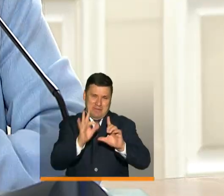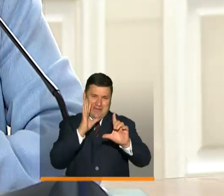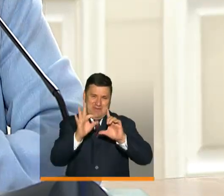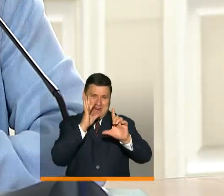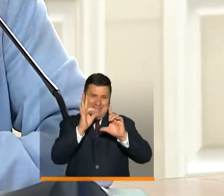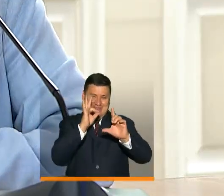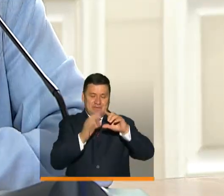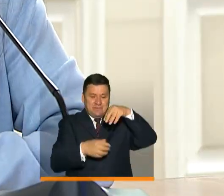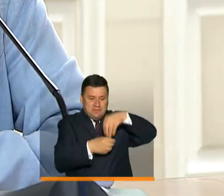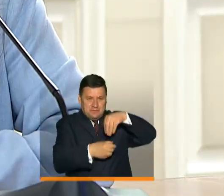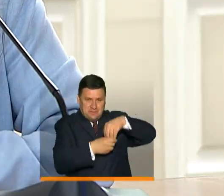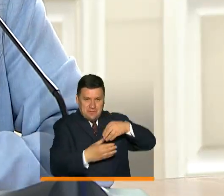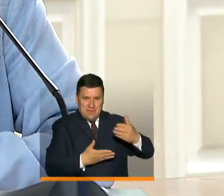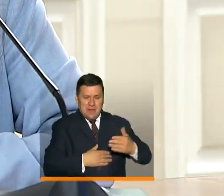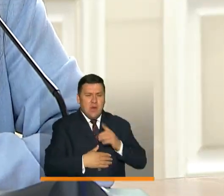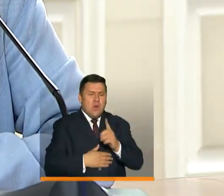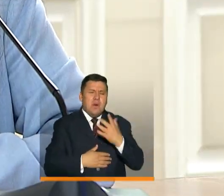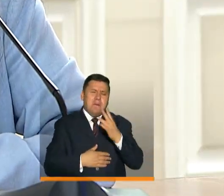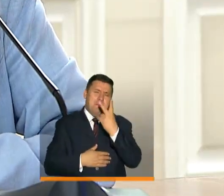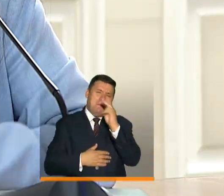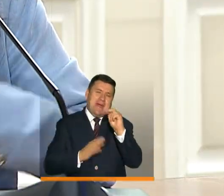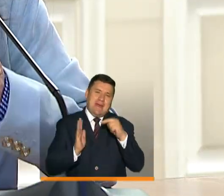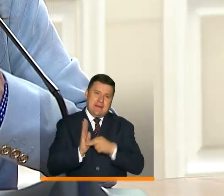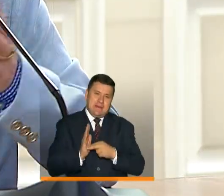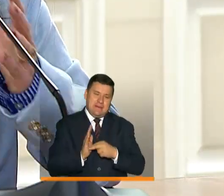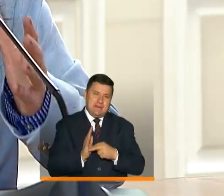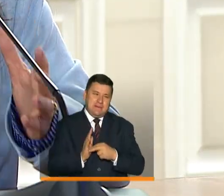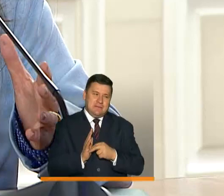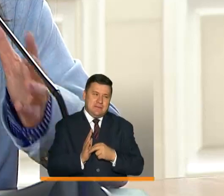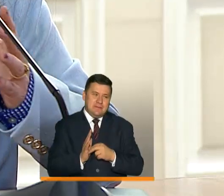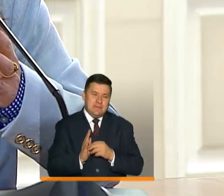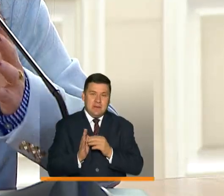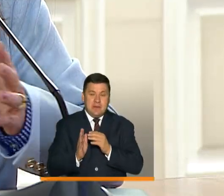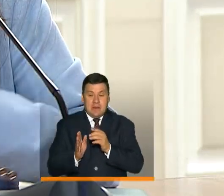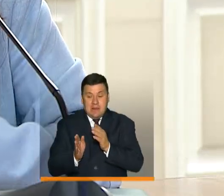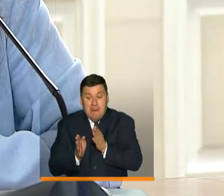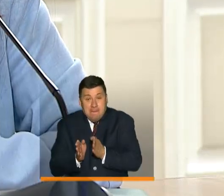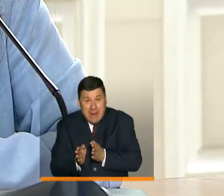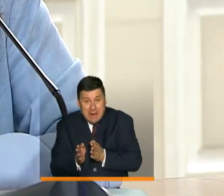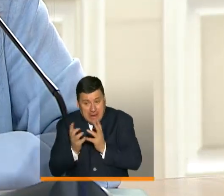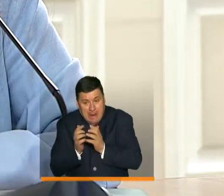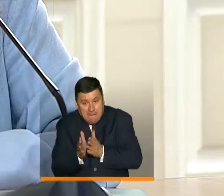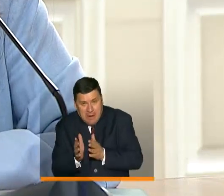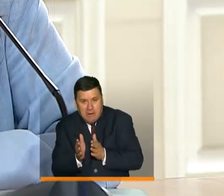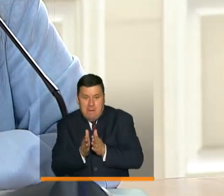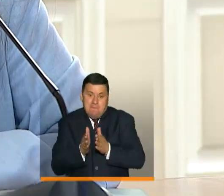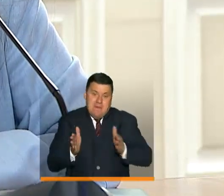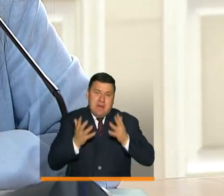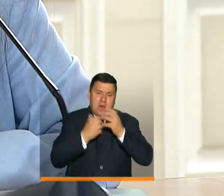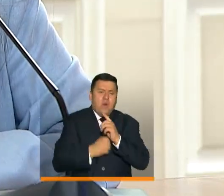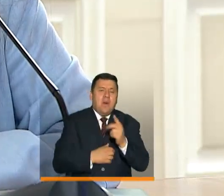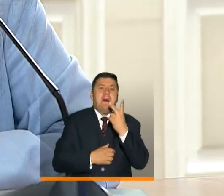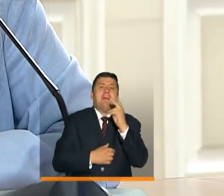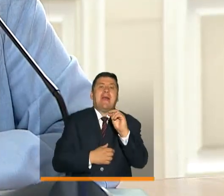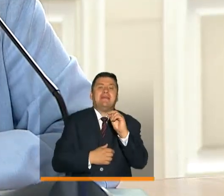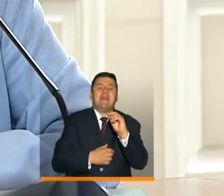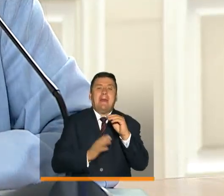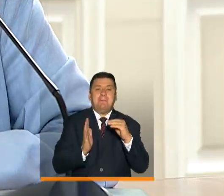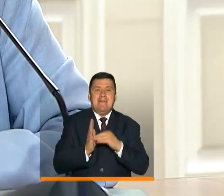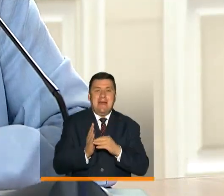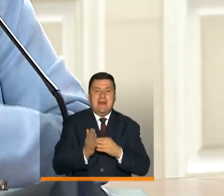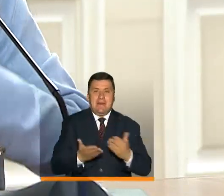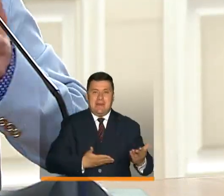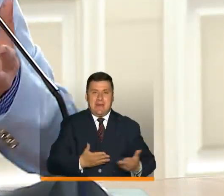vamos a beneficiar a 20.000, vamos a tener a medianos y pequeños empresarios 20.000 tiendas virtuales